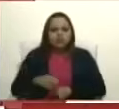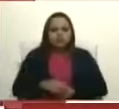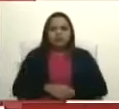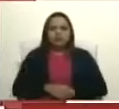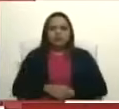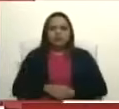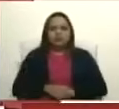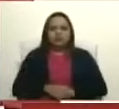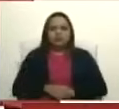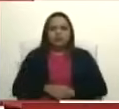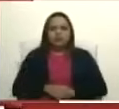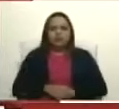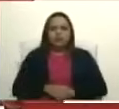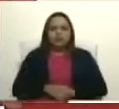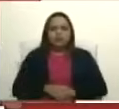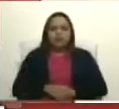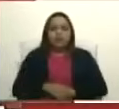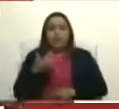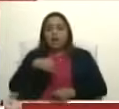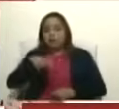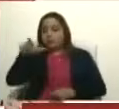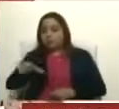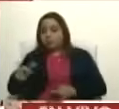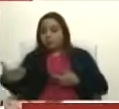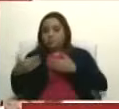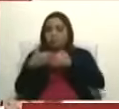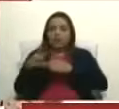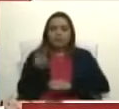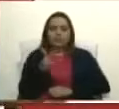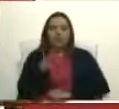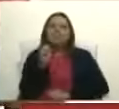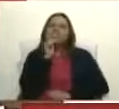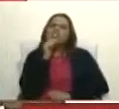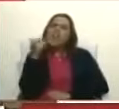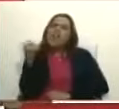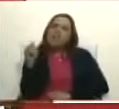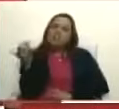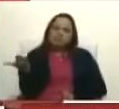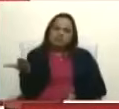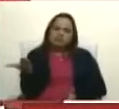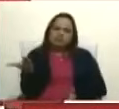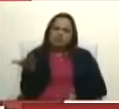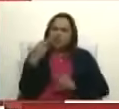Un funcionario de la ExxonMobil hablando de los venezolanos. ¿Quién le va a parar? Nadie.